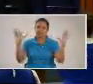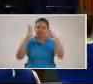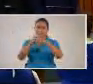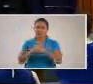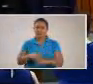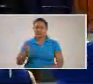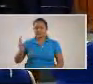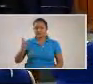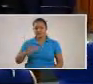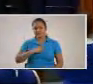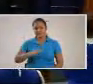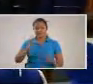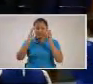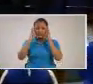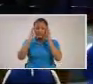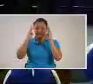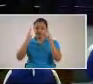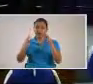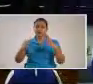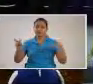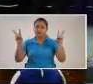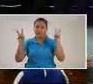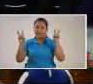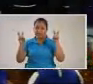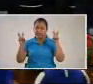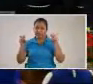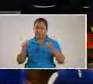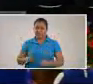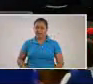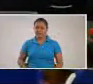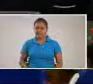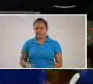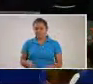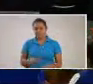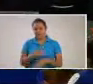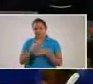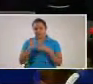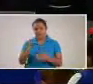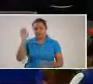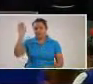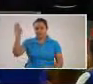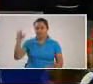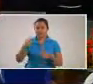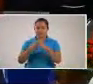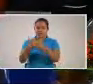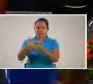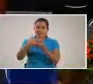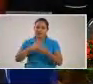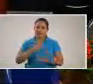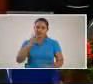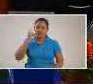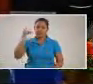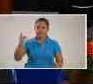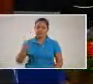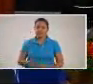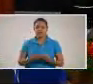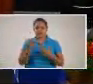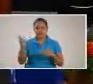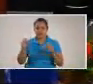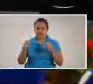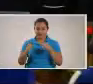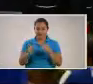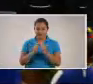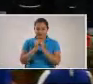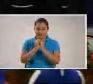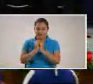estamos enfocados hacia el tema escatológico. Y con la ayuda del Señor eso vamos a hacer, hermano. Entonces vamos